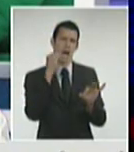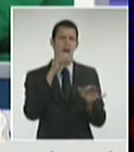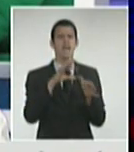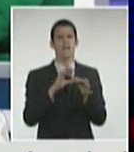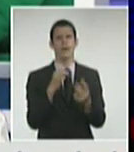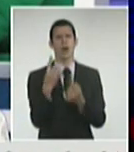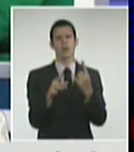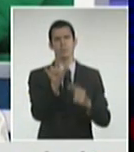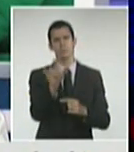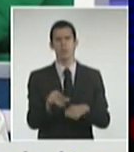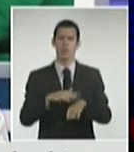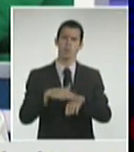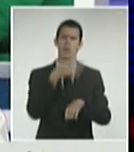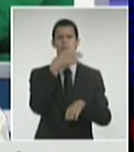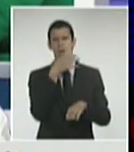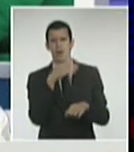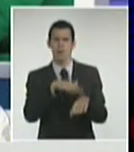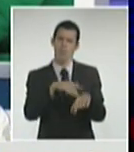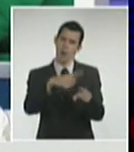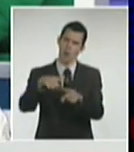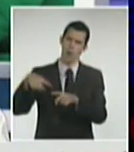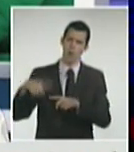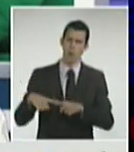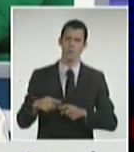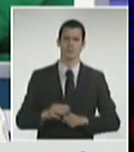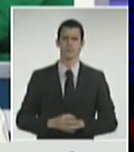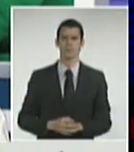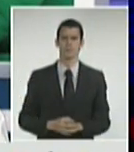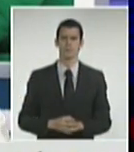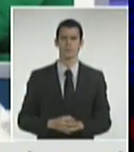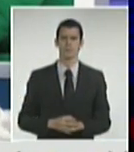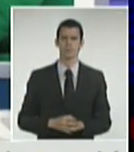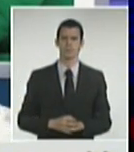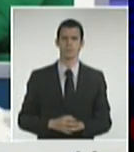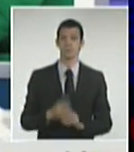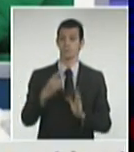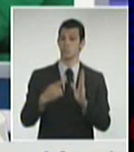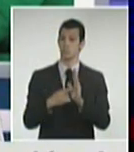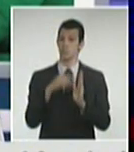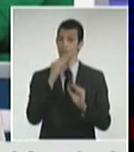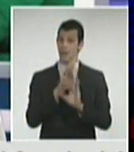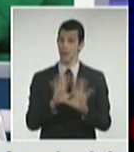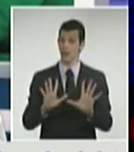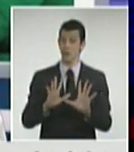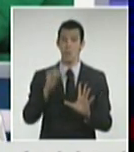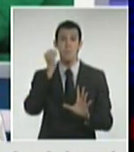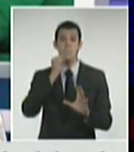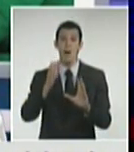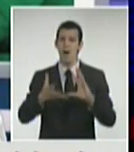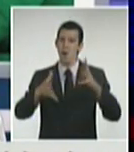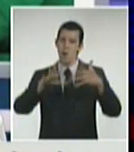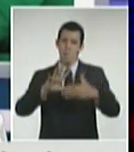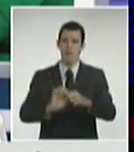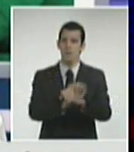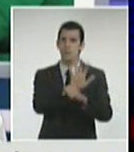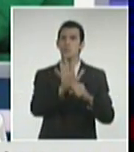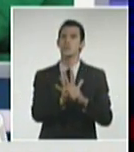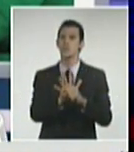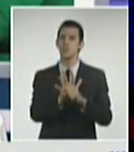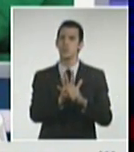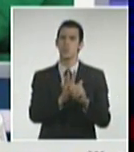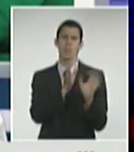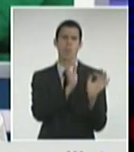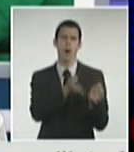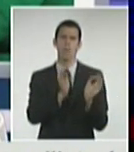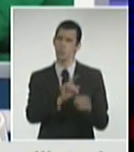comportamiento del virus, de las nuevas cepas, de las nuevas variantes, de la forma más agresiva con que da, de la forma más agresiva